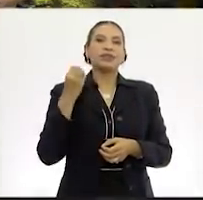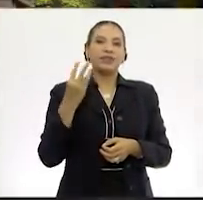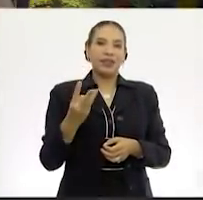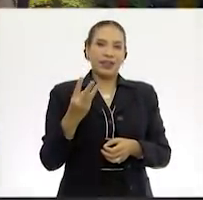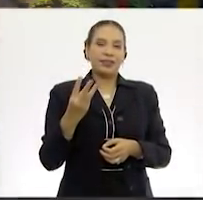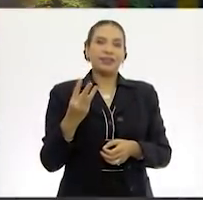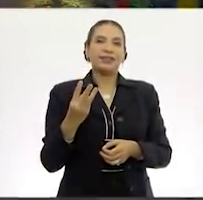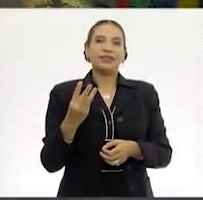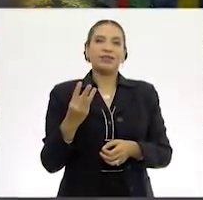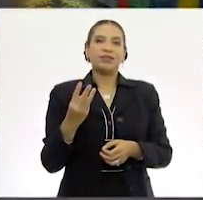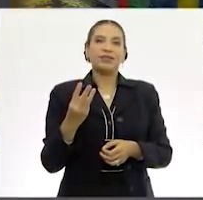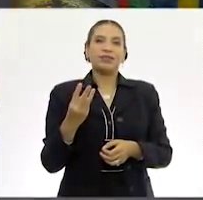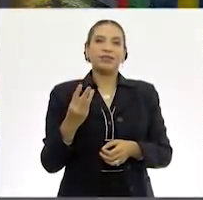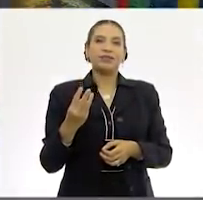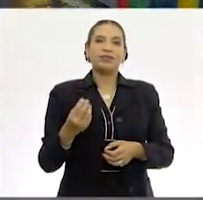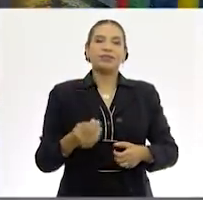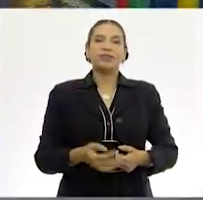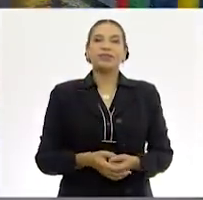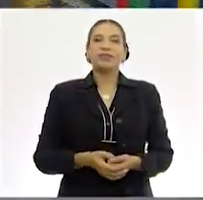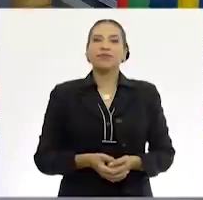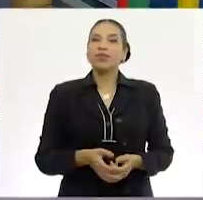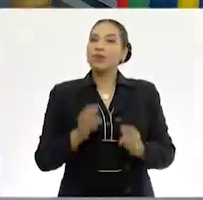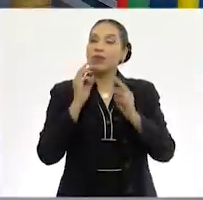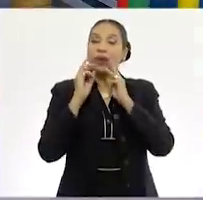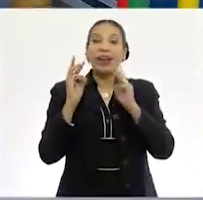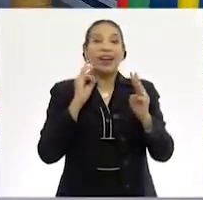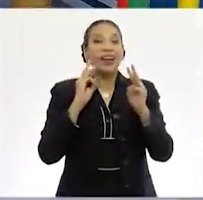dos, tres.